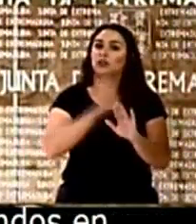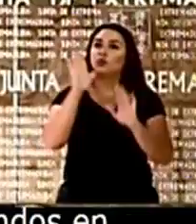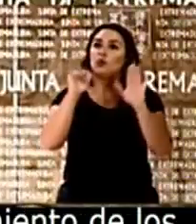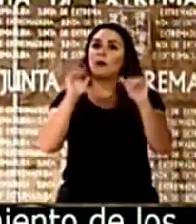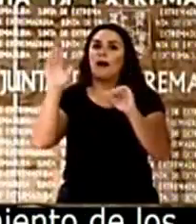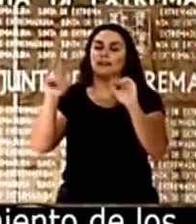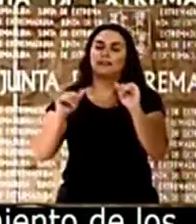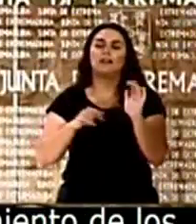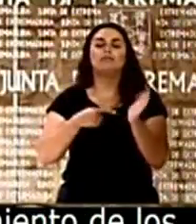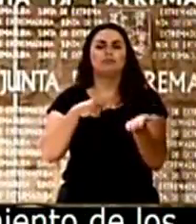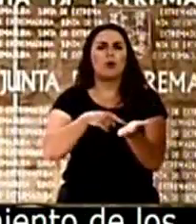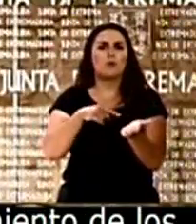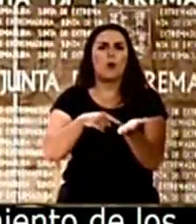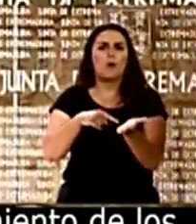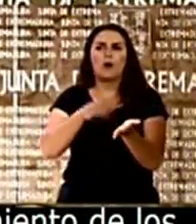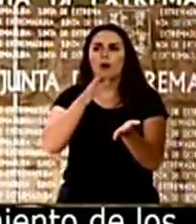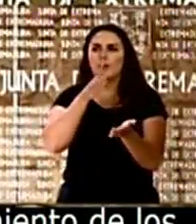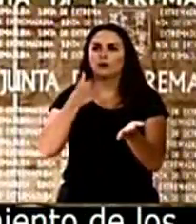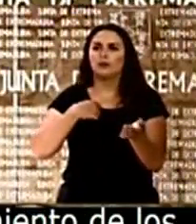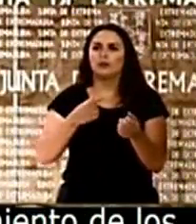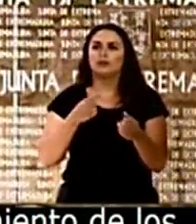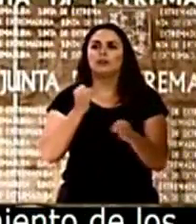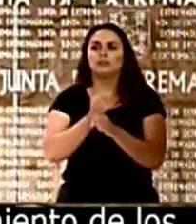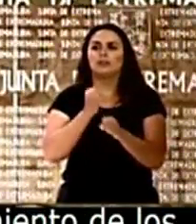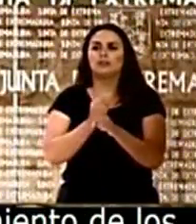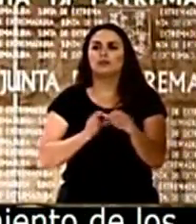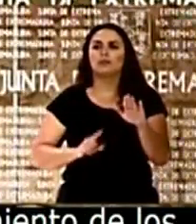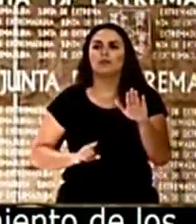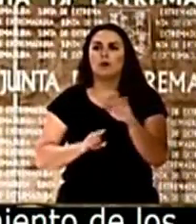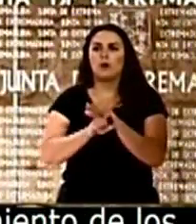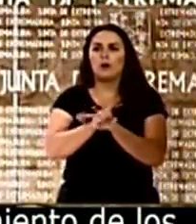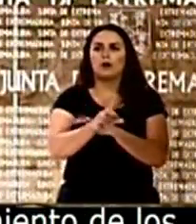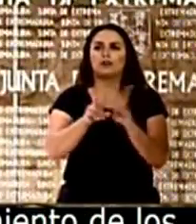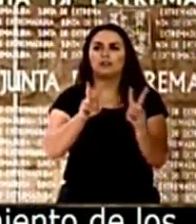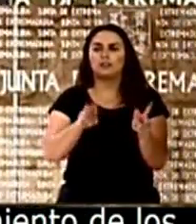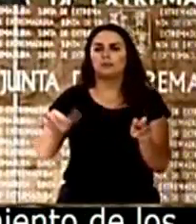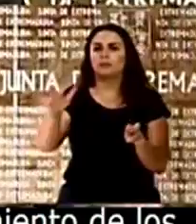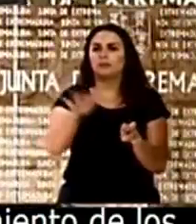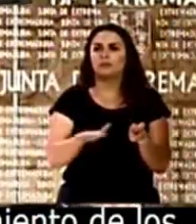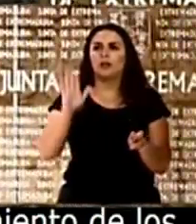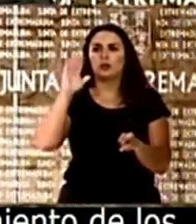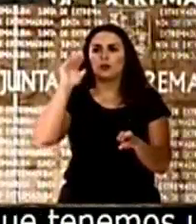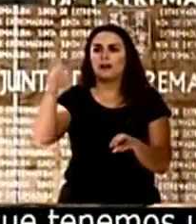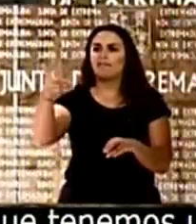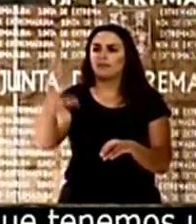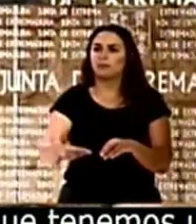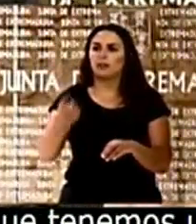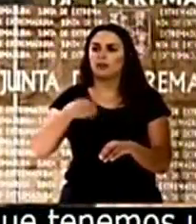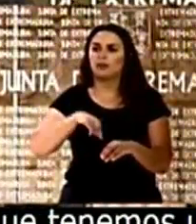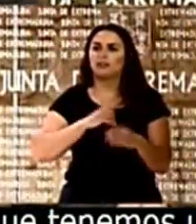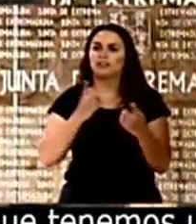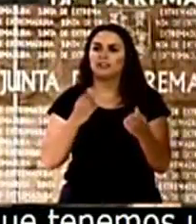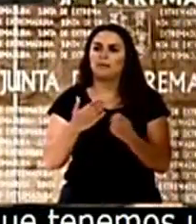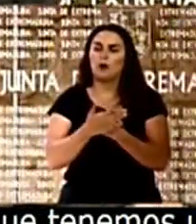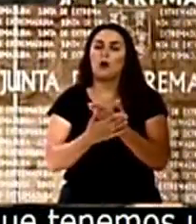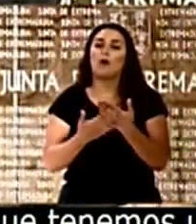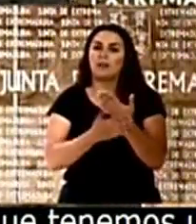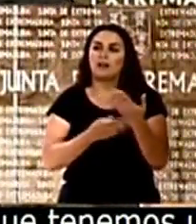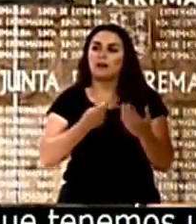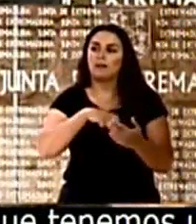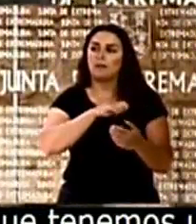porque tenemos una fuente de creación de empleo y de asentamiento de la población en el medio rural que es fundamental y necesitamos al Gobierno de España en